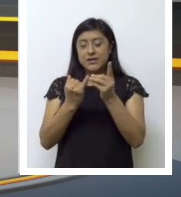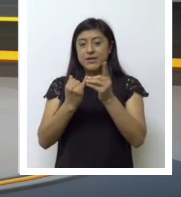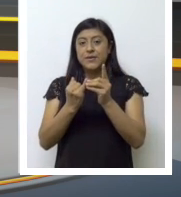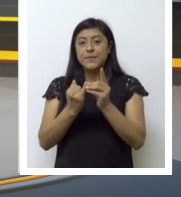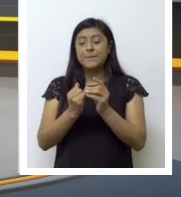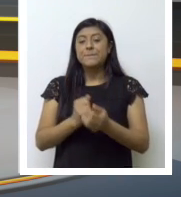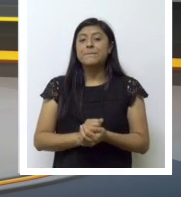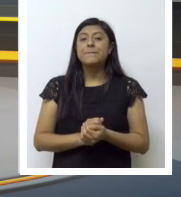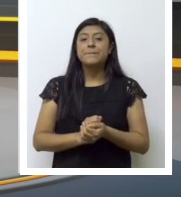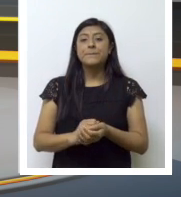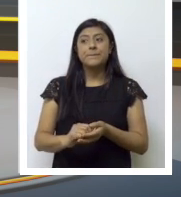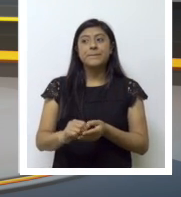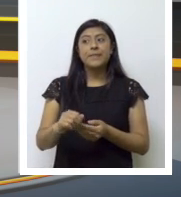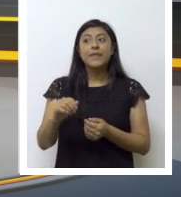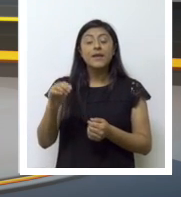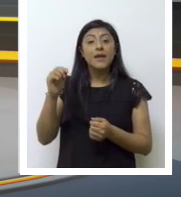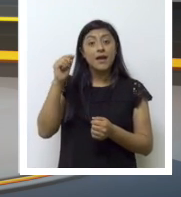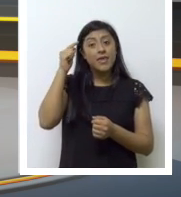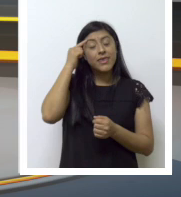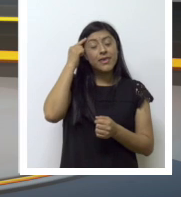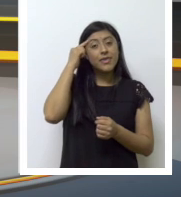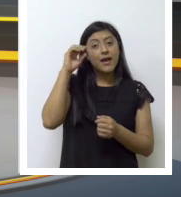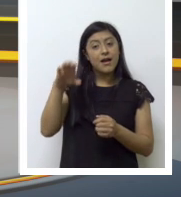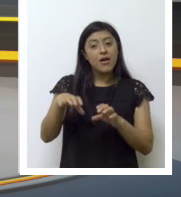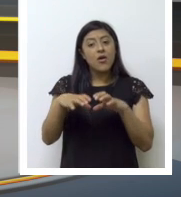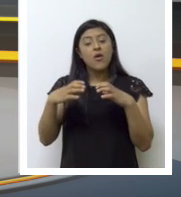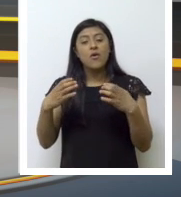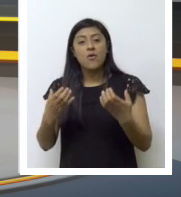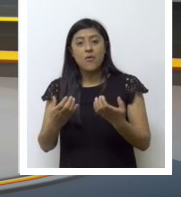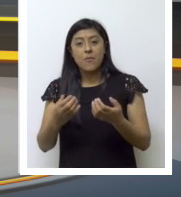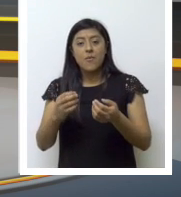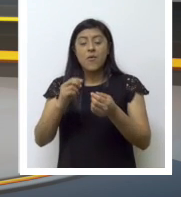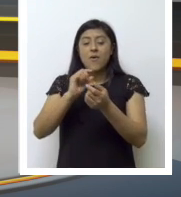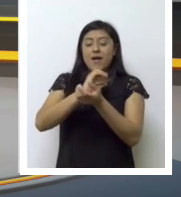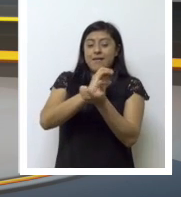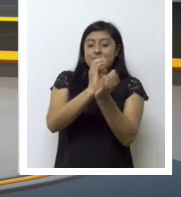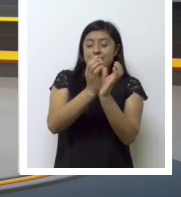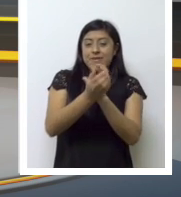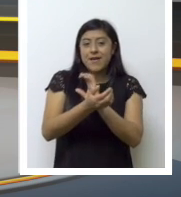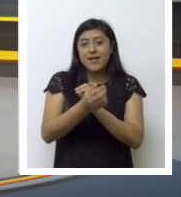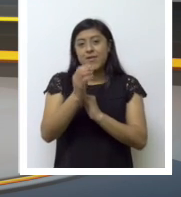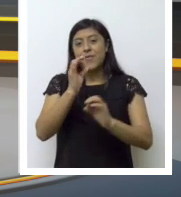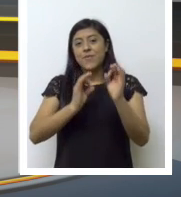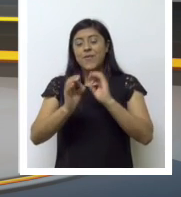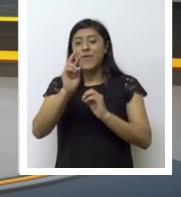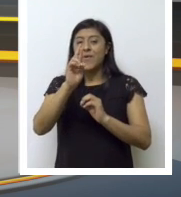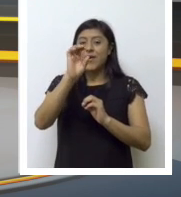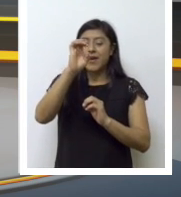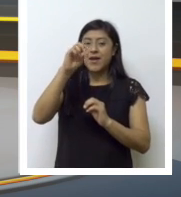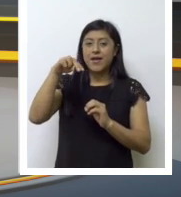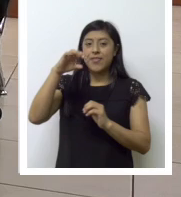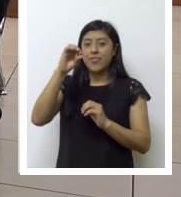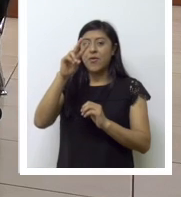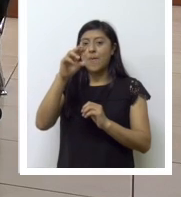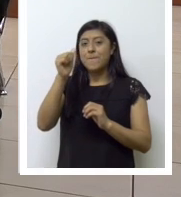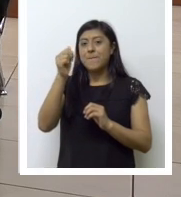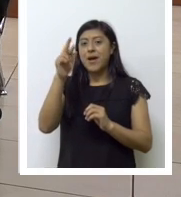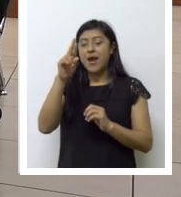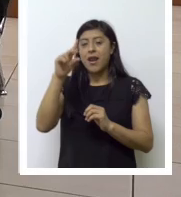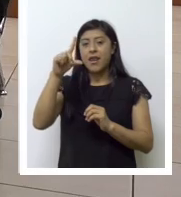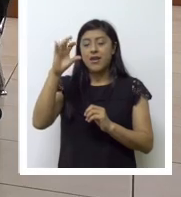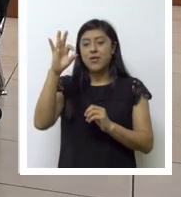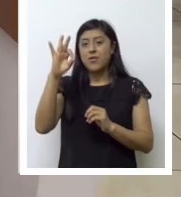o si está próximo a vencer, sepa cómo puede renovarlo acercándose a la oficina de RENAP más cercana.